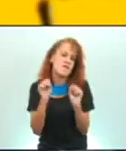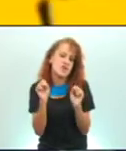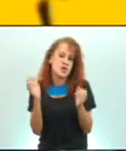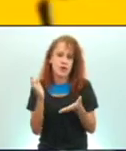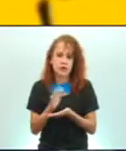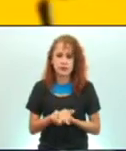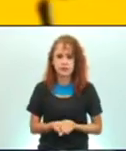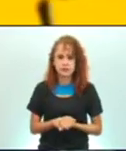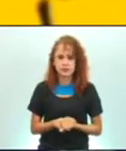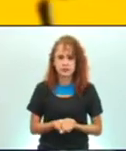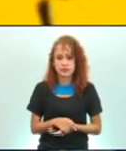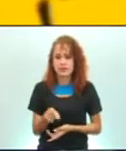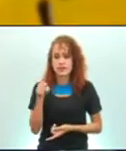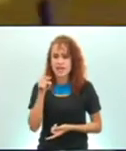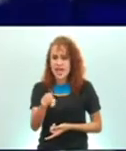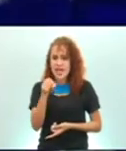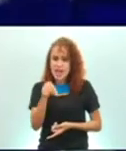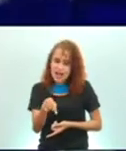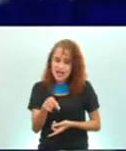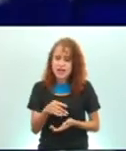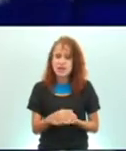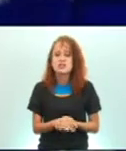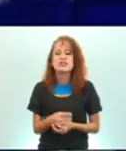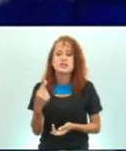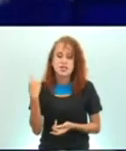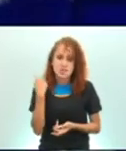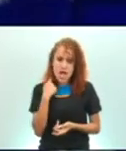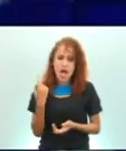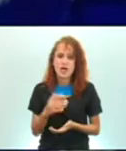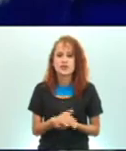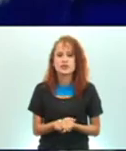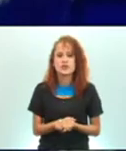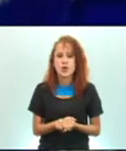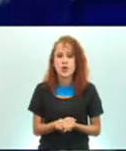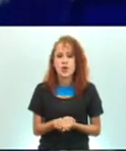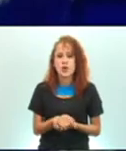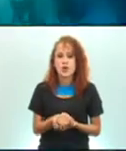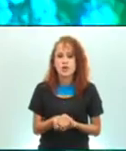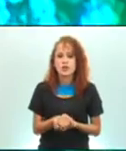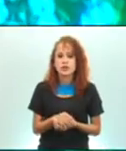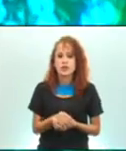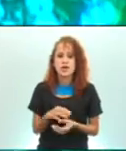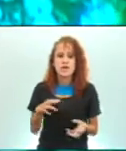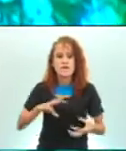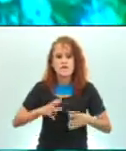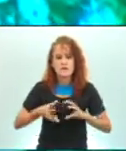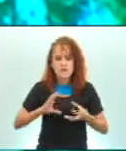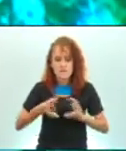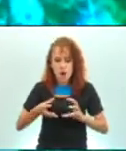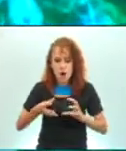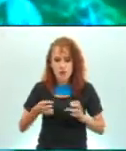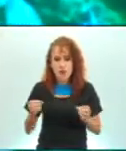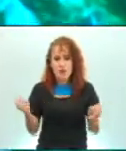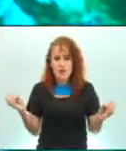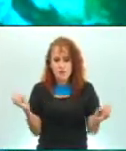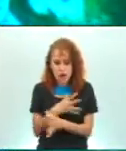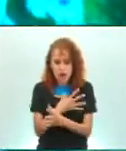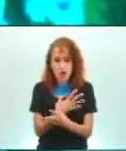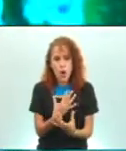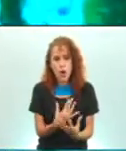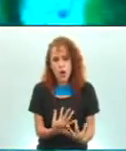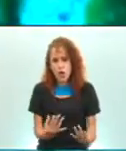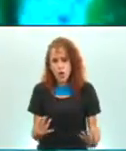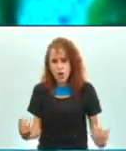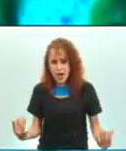habían enfriado. Ello contribuye a que en ese año se desate el más fuerte evento de blanqueamiento de